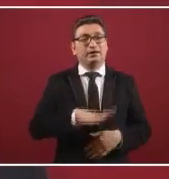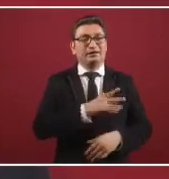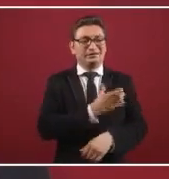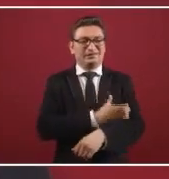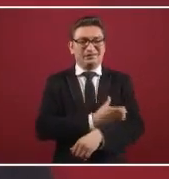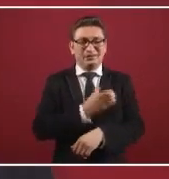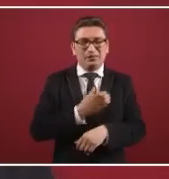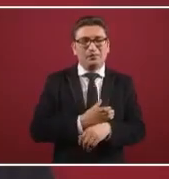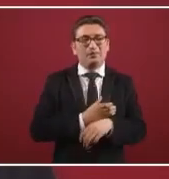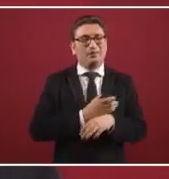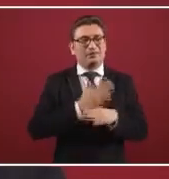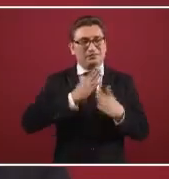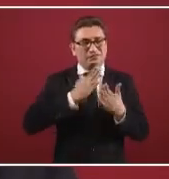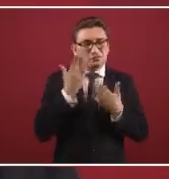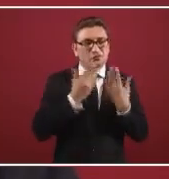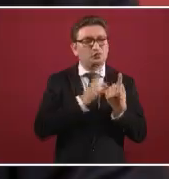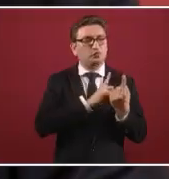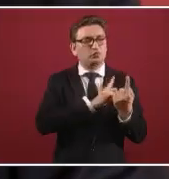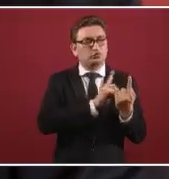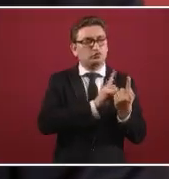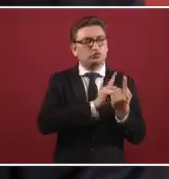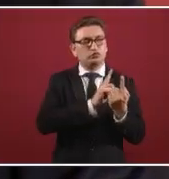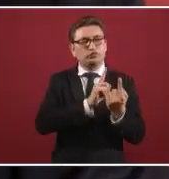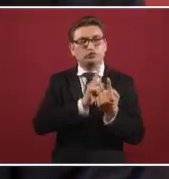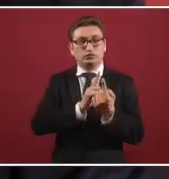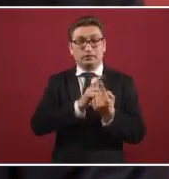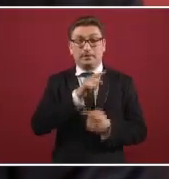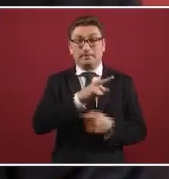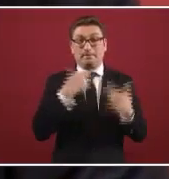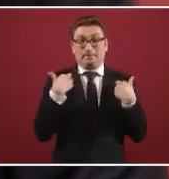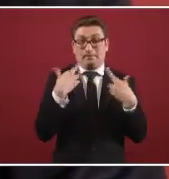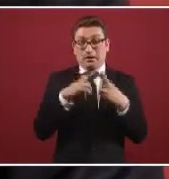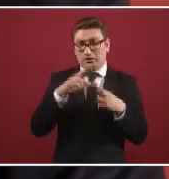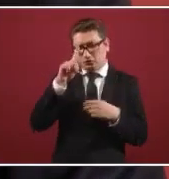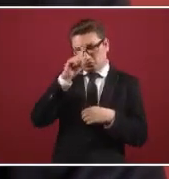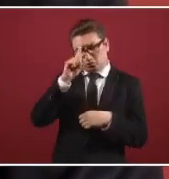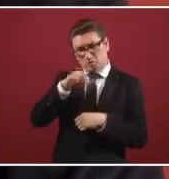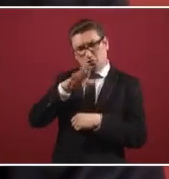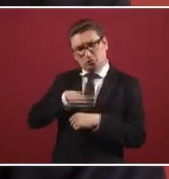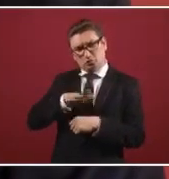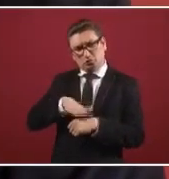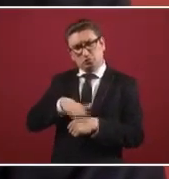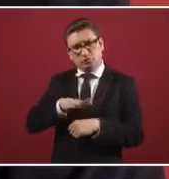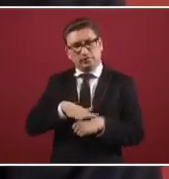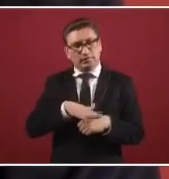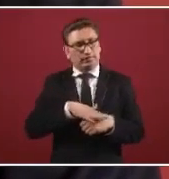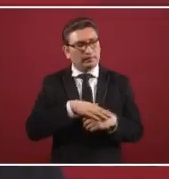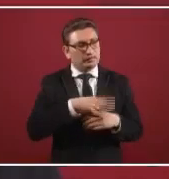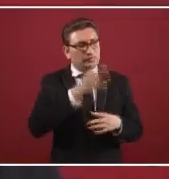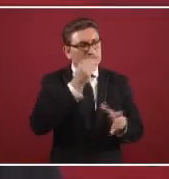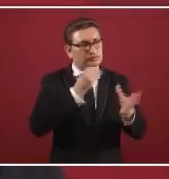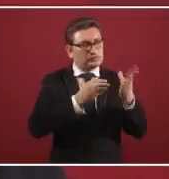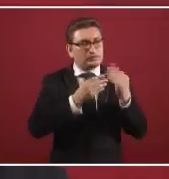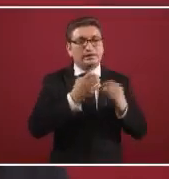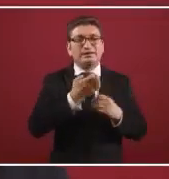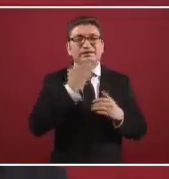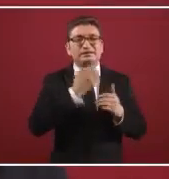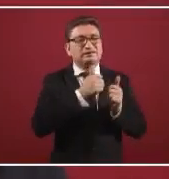compañeros estudiantes, es el consejo del maestro, es estar en la escuela,